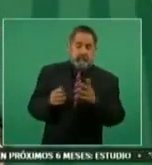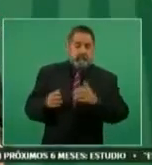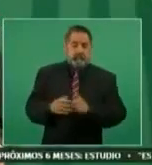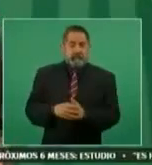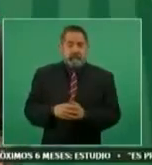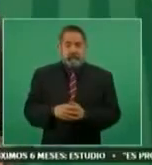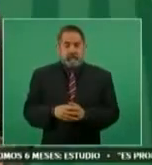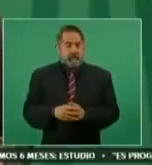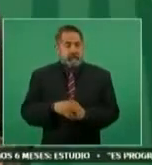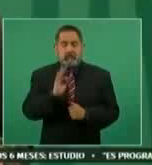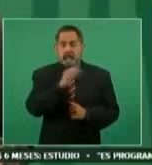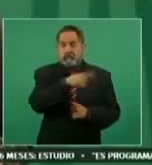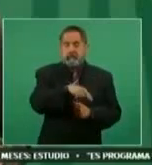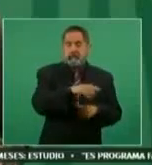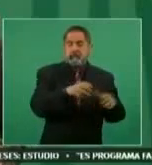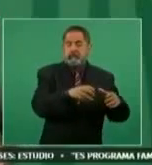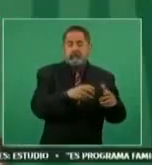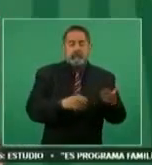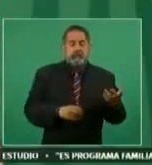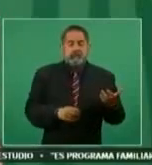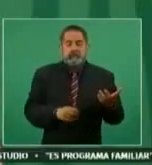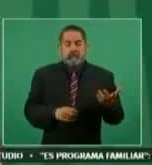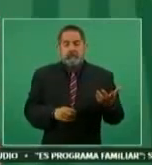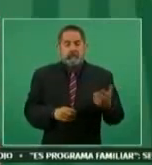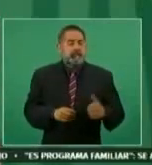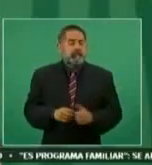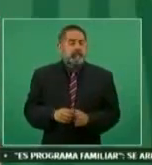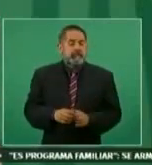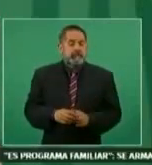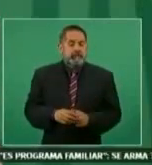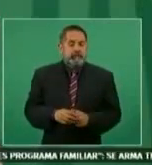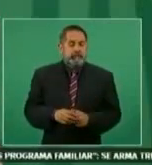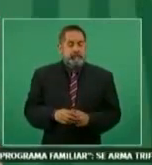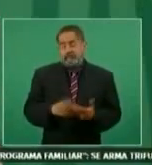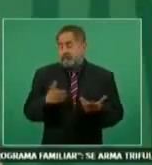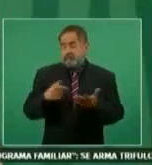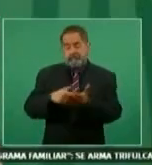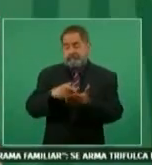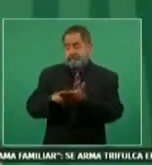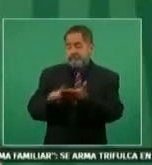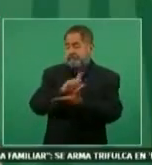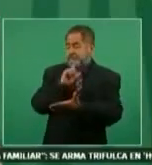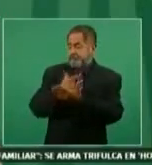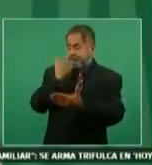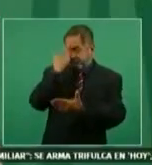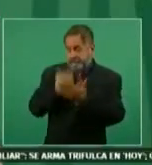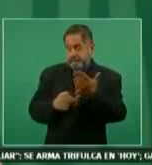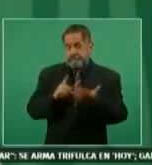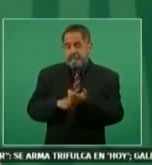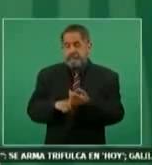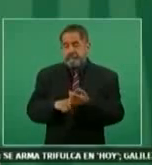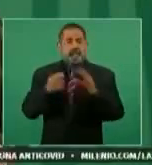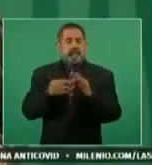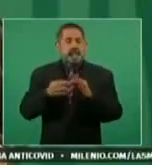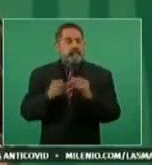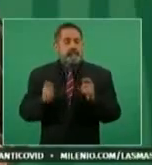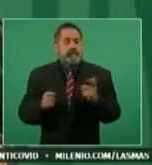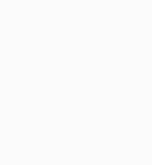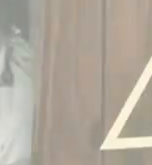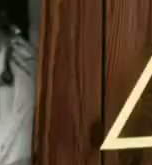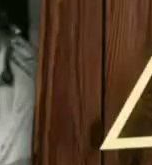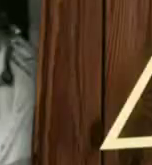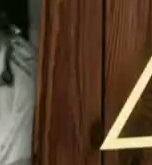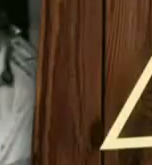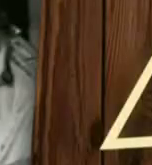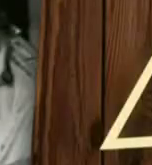solicitaría ya lo piden esas empresas y que tienen una campaña en su contra. Malditos neoliberales, fifís, pachucos, cholos y